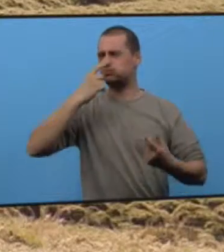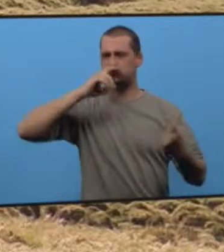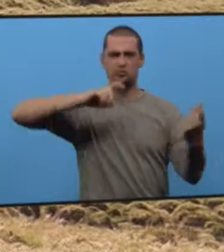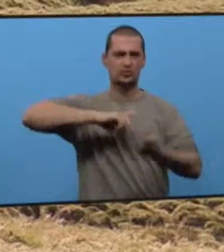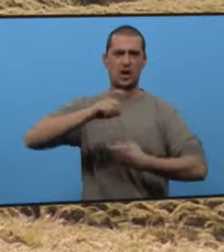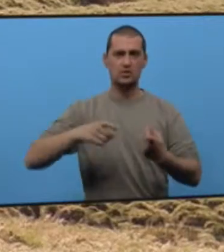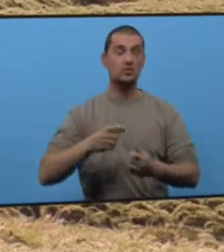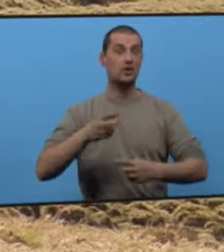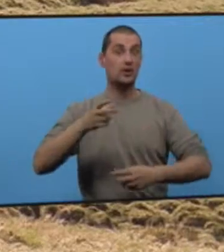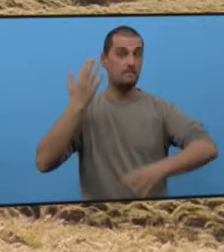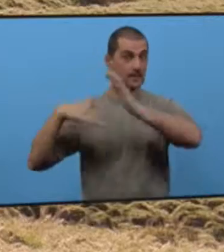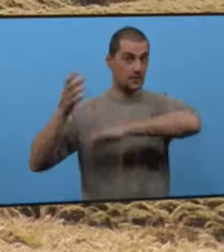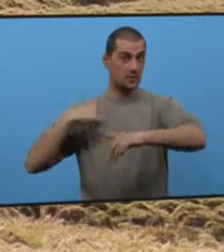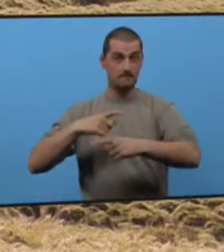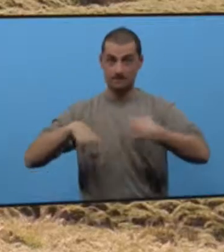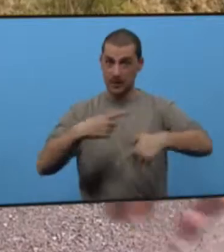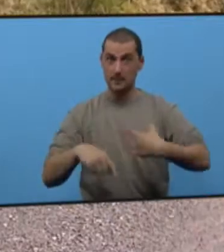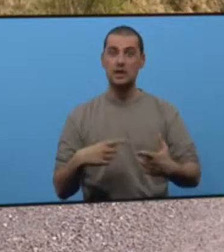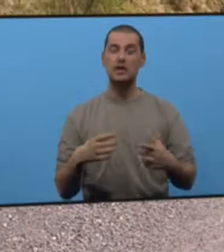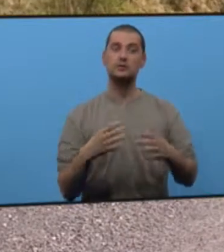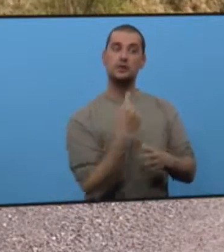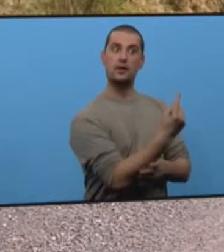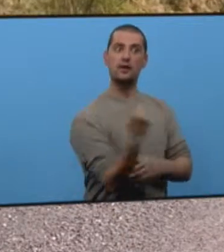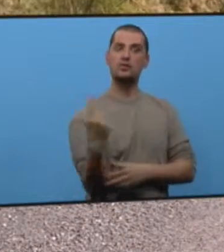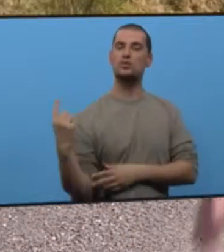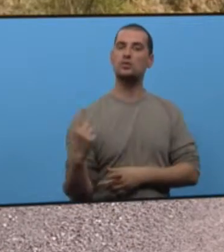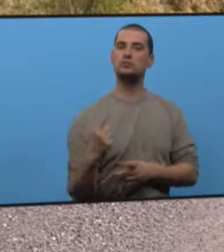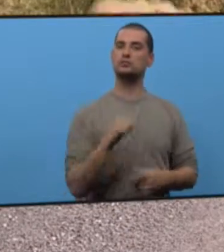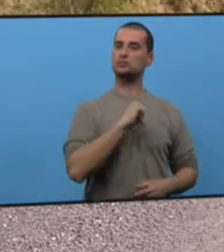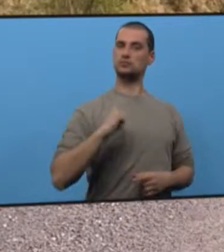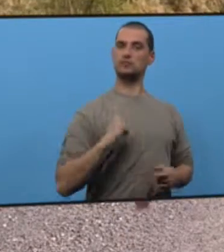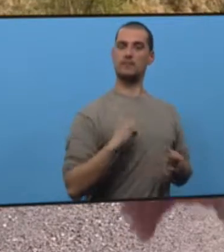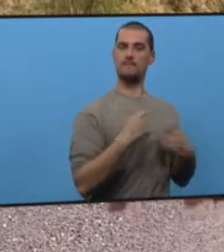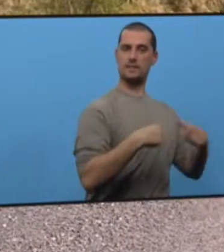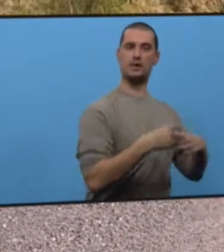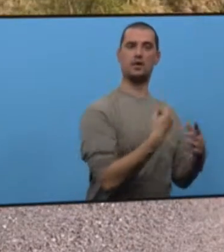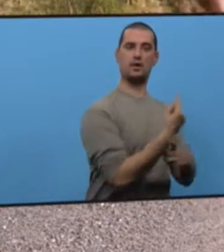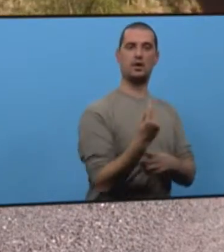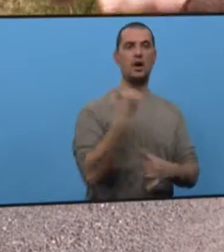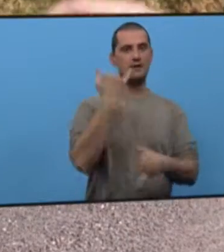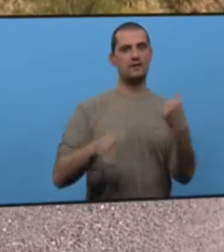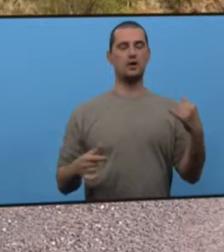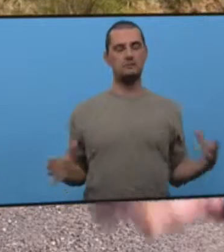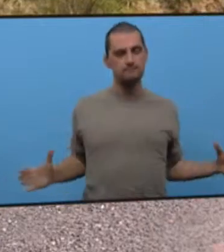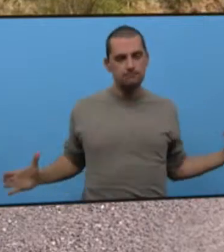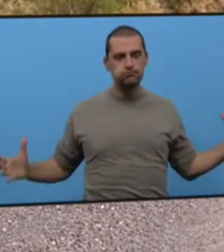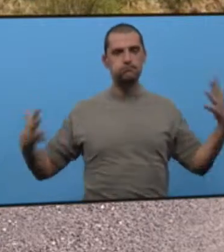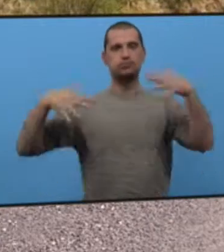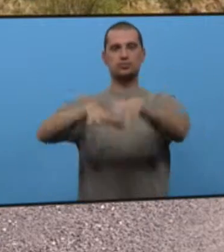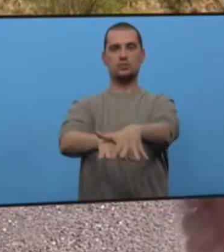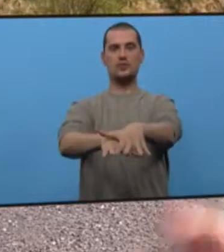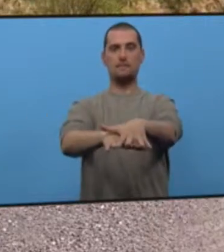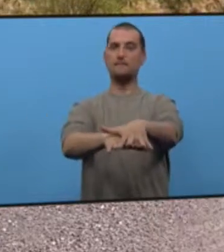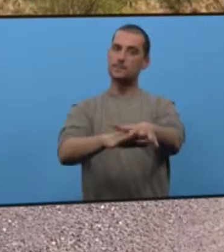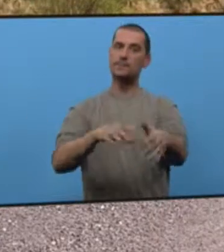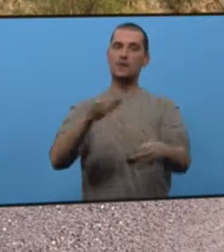Antiguamente as familias xuntábanse, cada unha facía a súa rapa, e iso foi, deu lugar a que, en vez de facer cada unha a súa